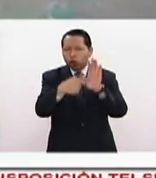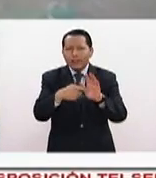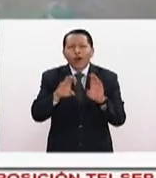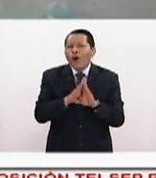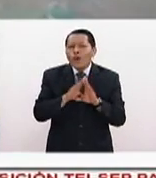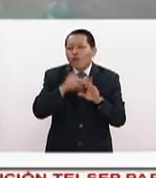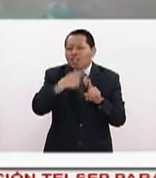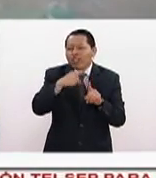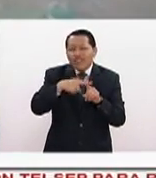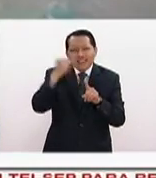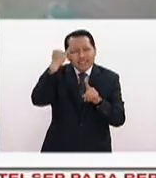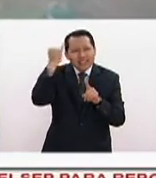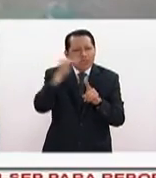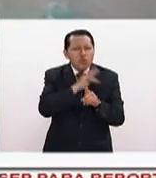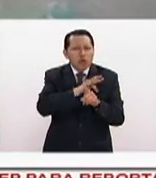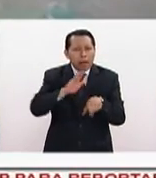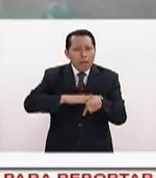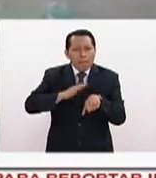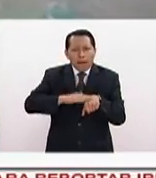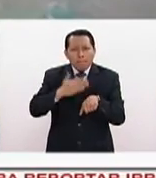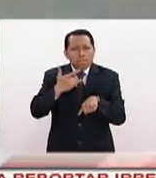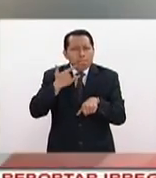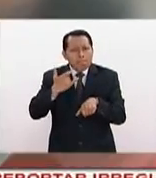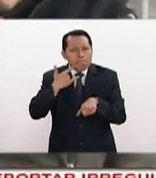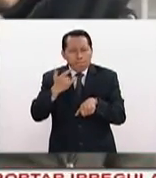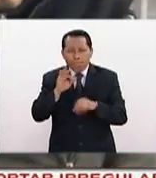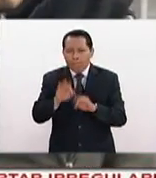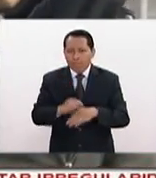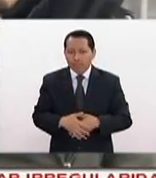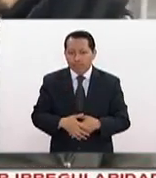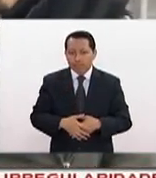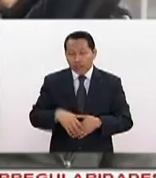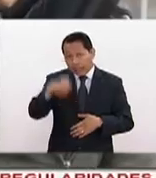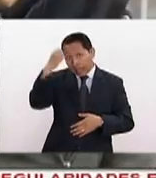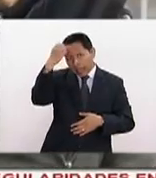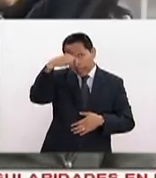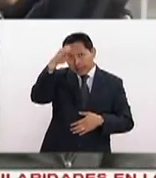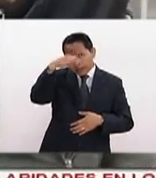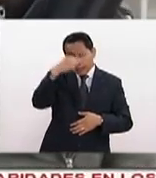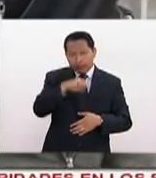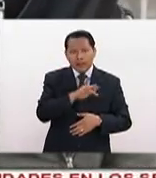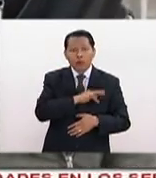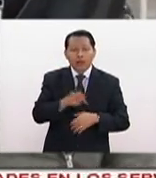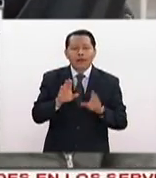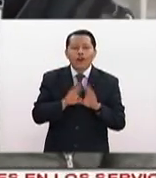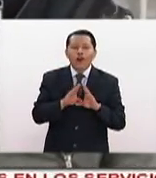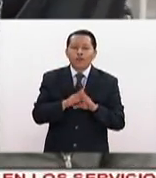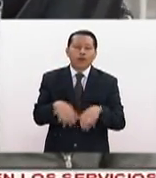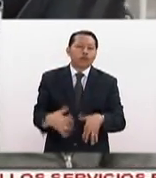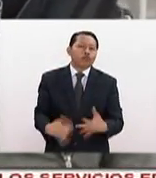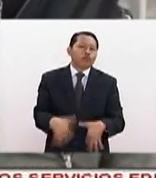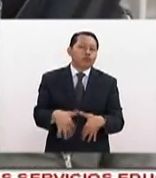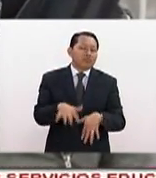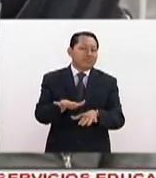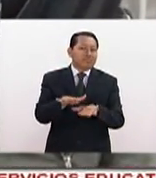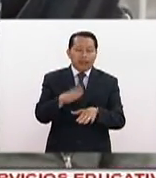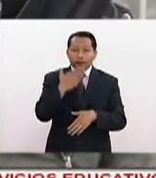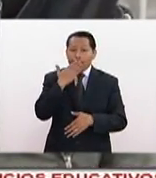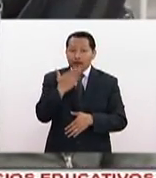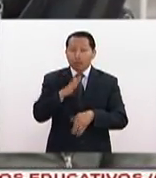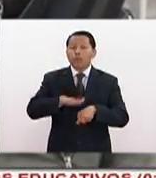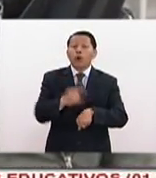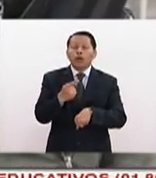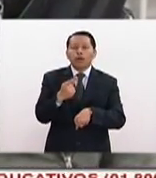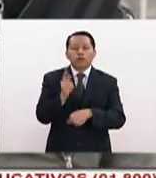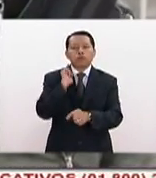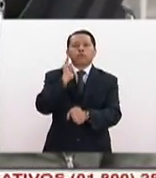iniciativas locales que están superando esos retos. La experiencia fue muy sorprendente porque